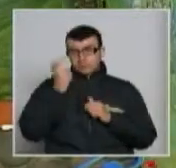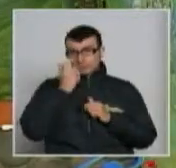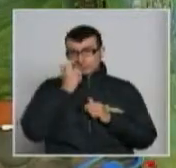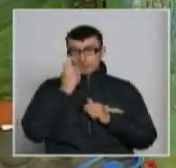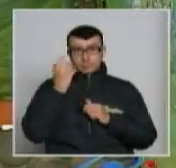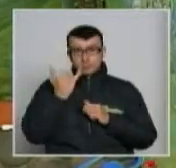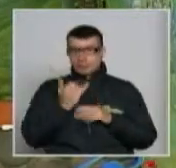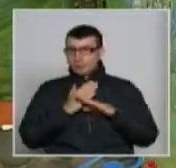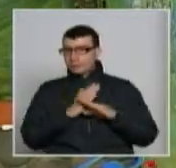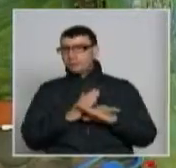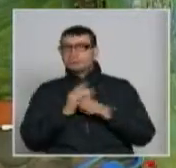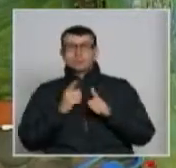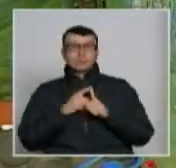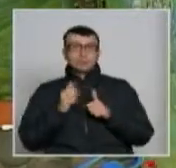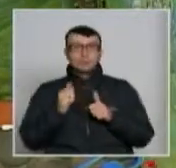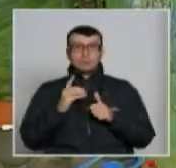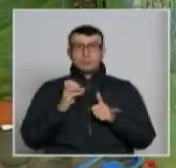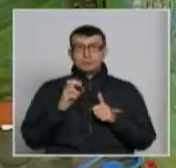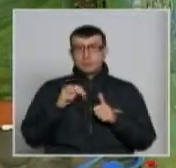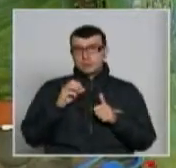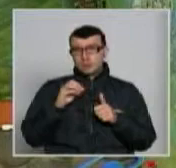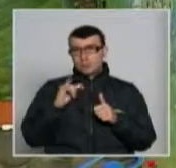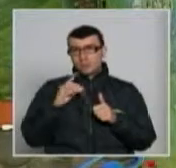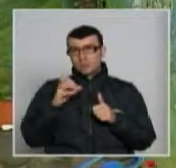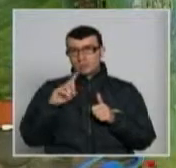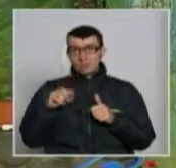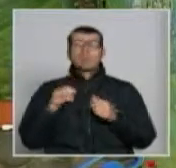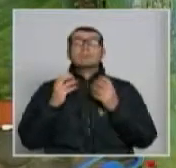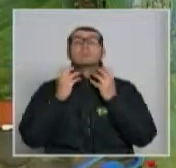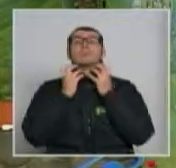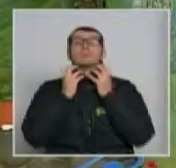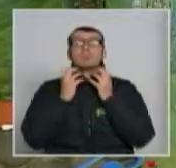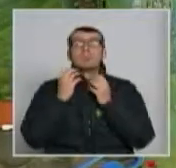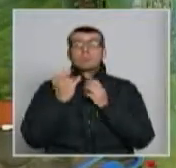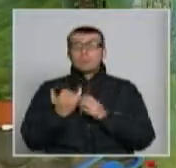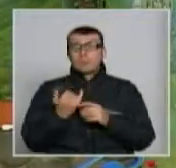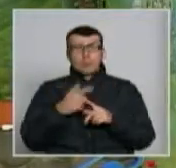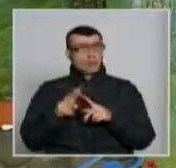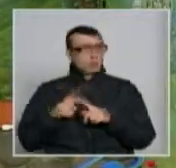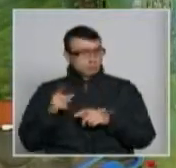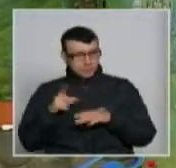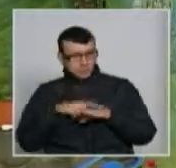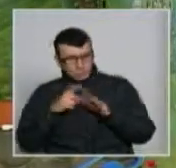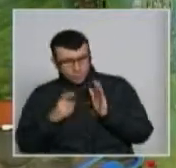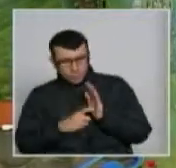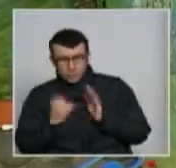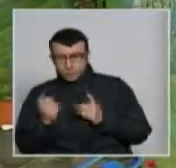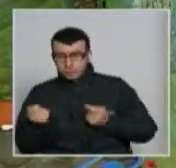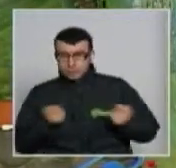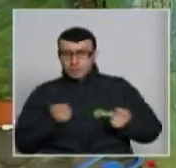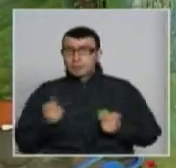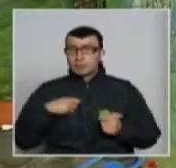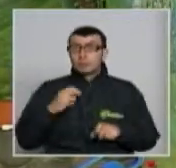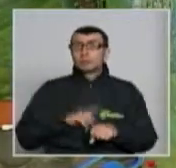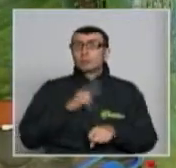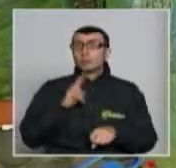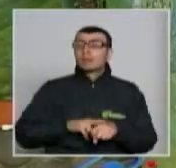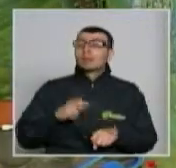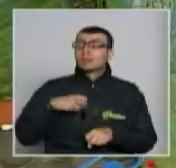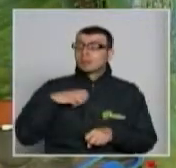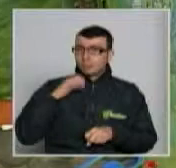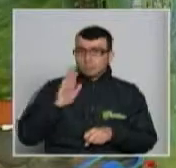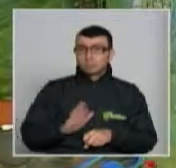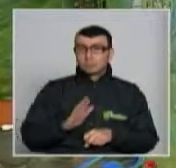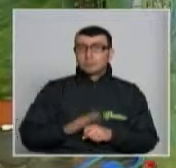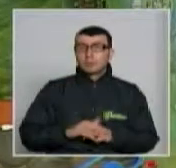son adenoides, que son las amígdalas palatinas, las amígdalas normales que nosotros tenemos